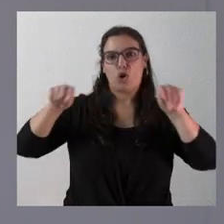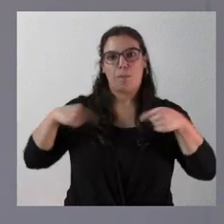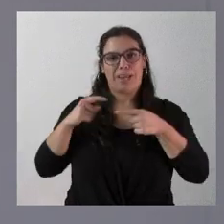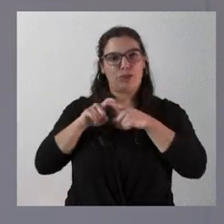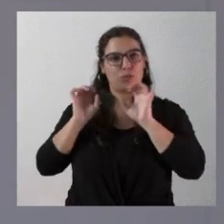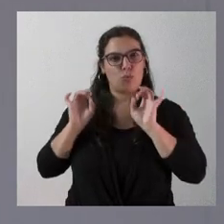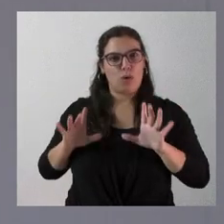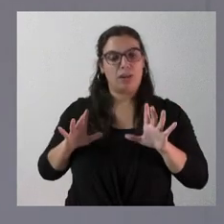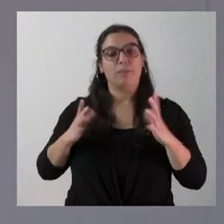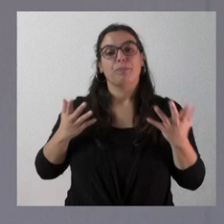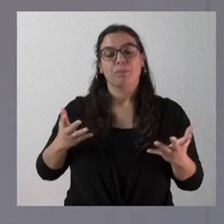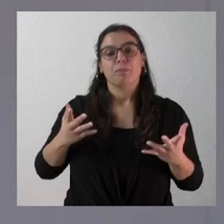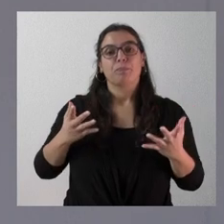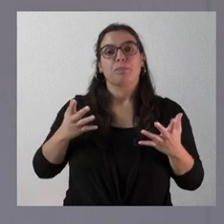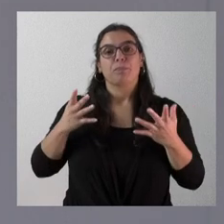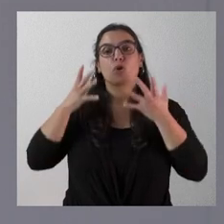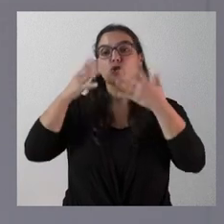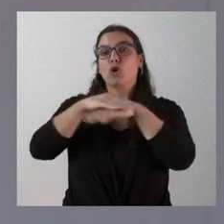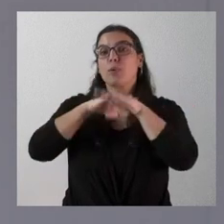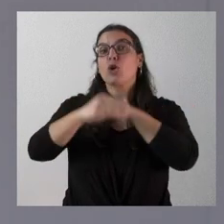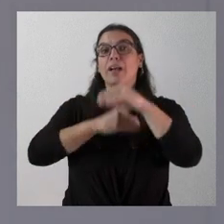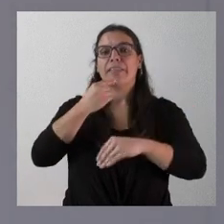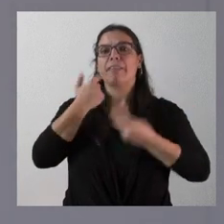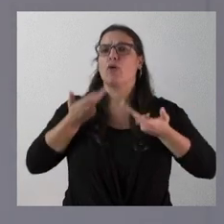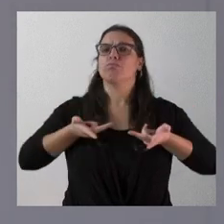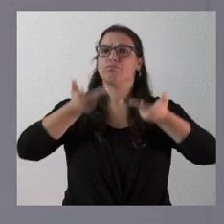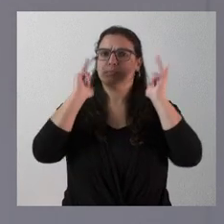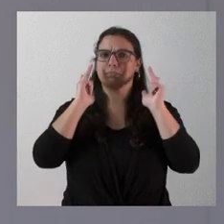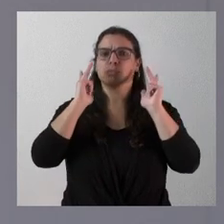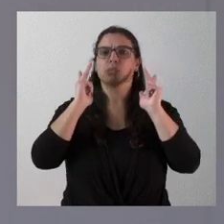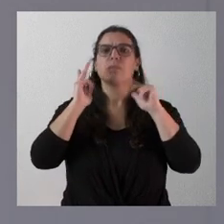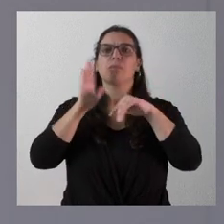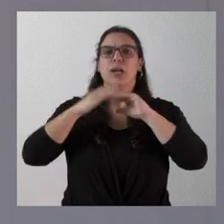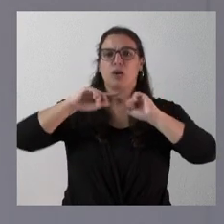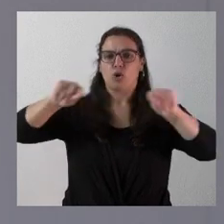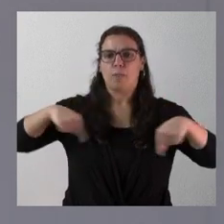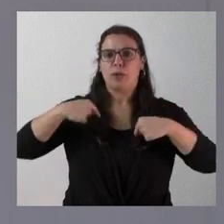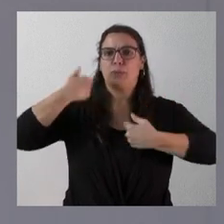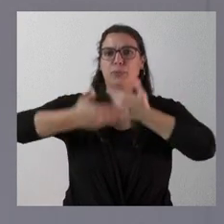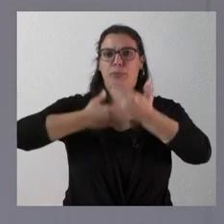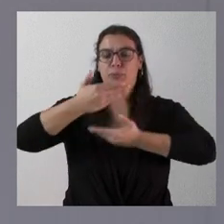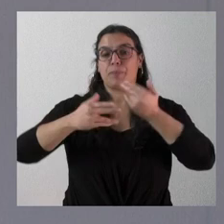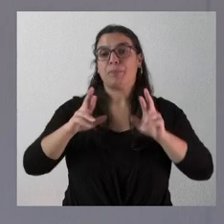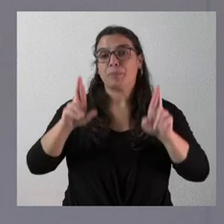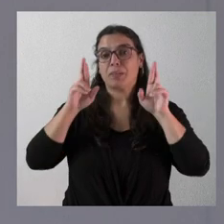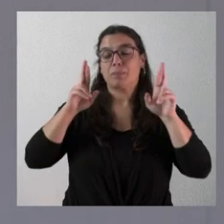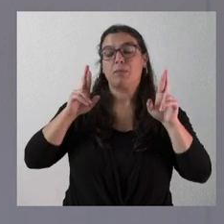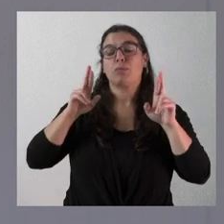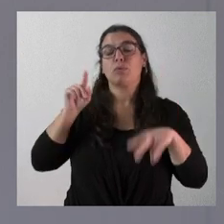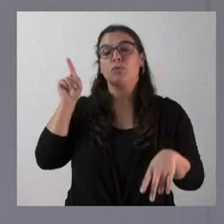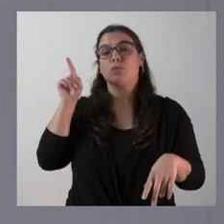lo que ha hecho el consejo de los proceder a su autorización a la autorización de este convenio esperemos que el gobierno y que